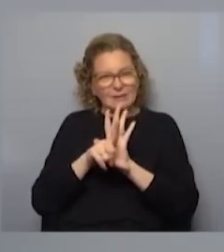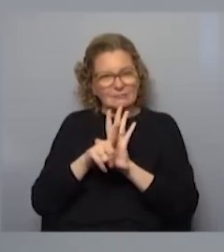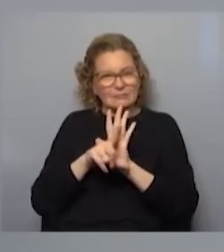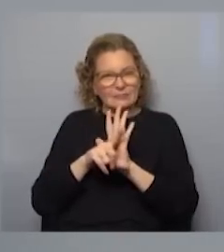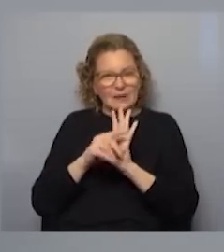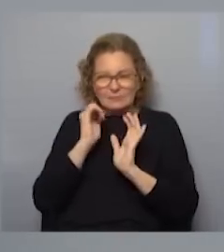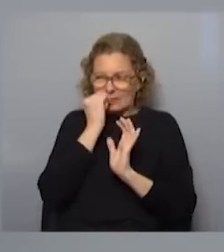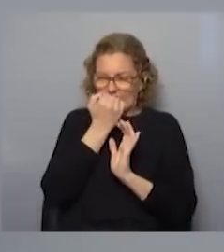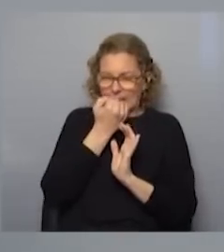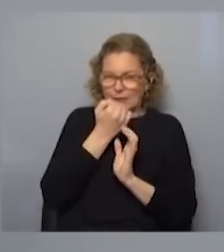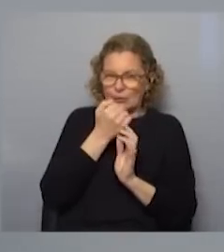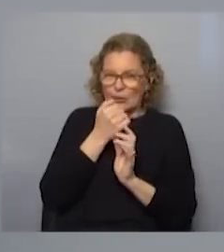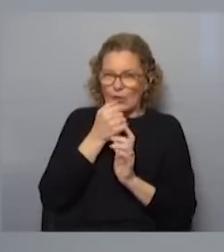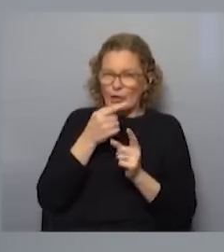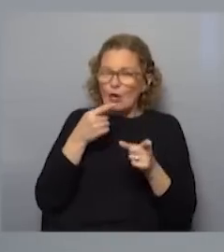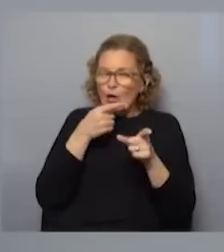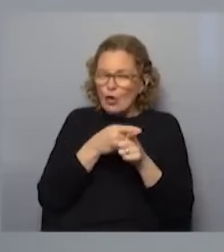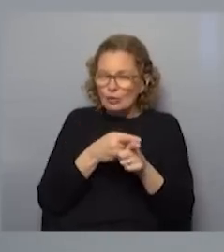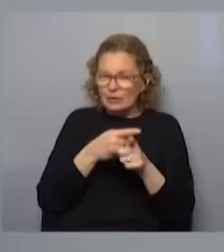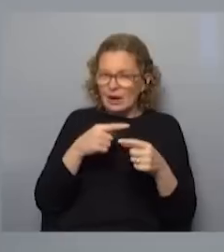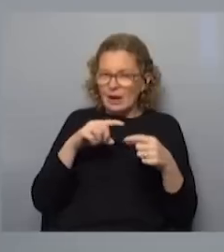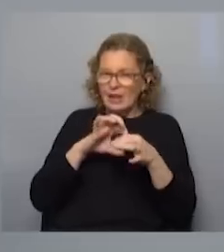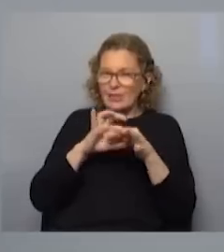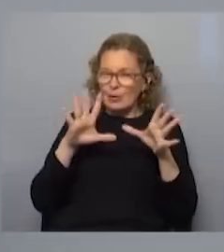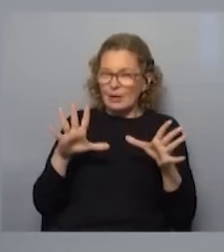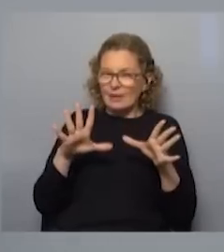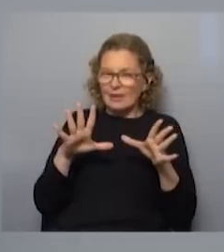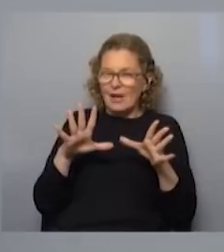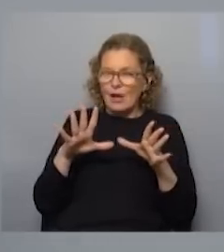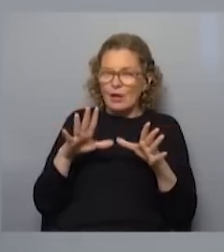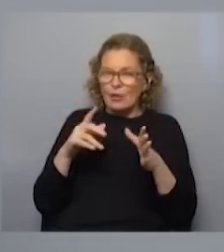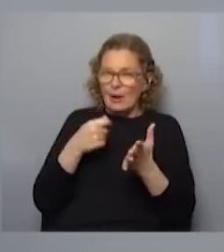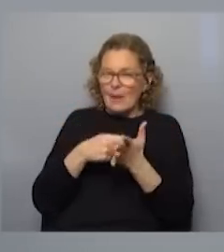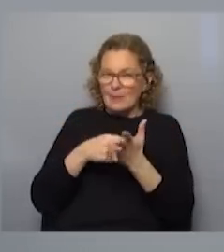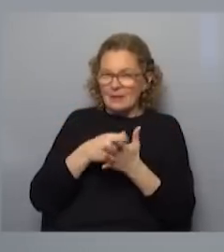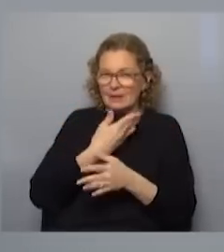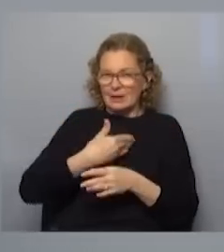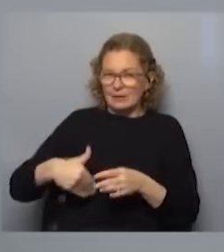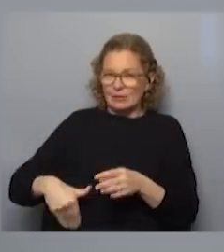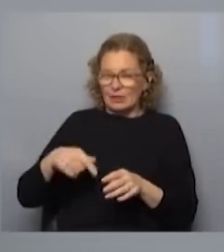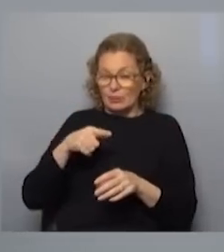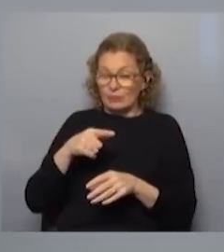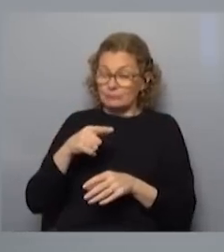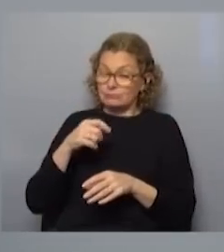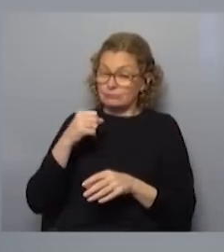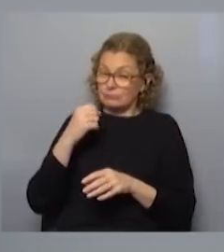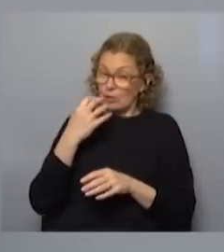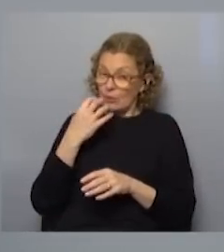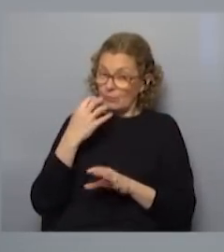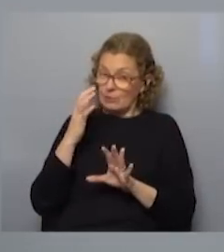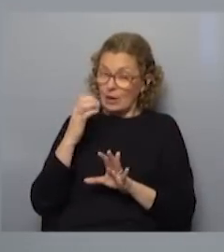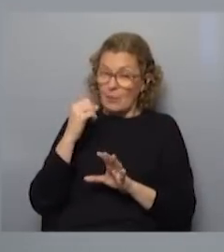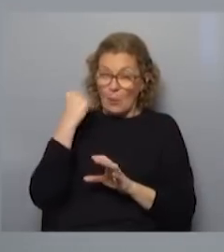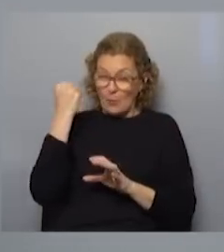clandestinas ofensivas a la democracia con los dineros del Estado nos parece que sumamente grave y que